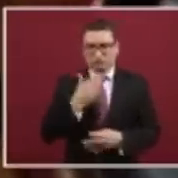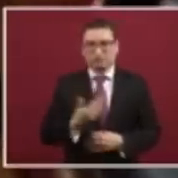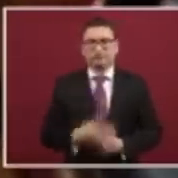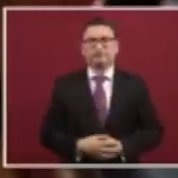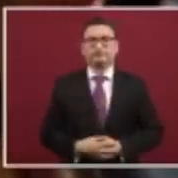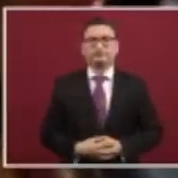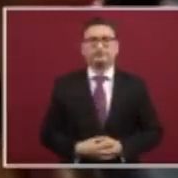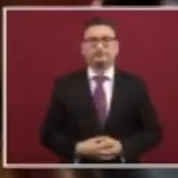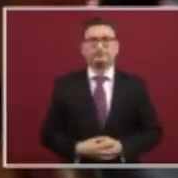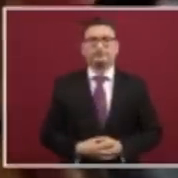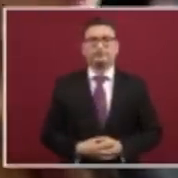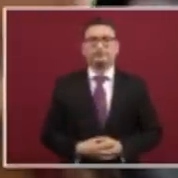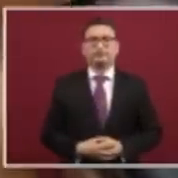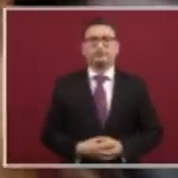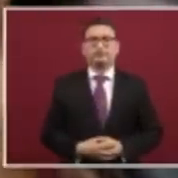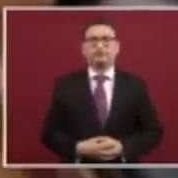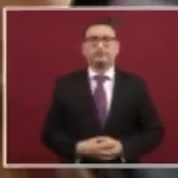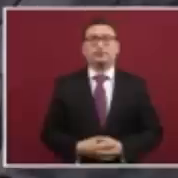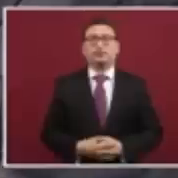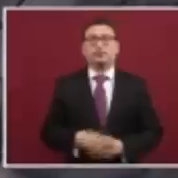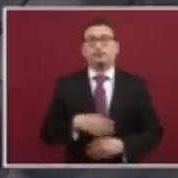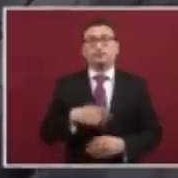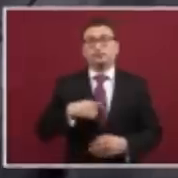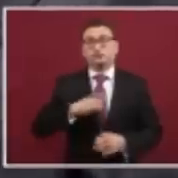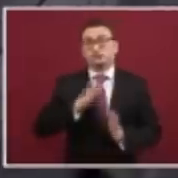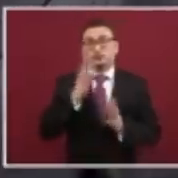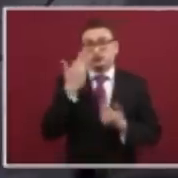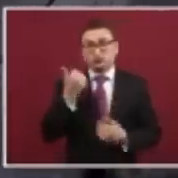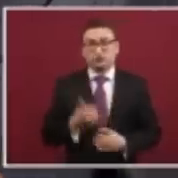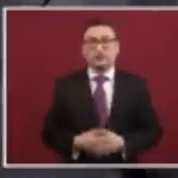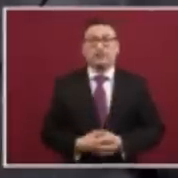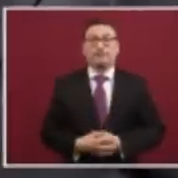y no sabemos que